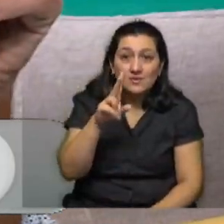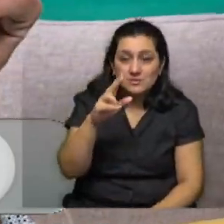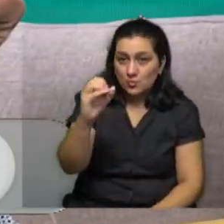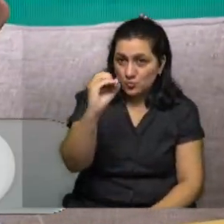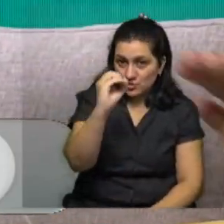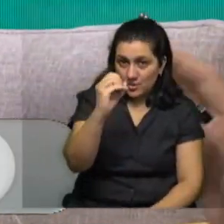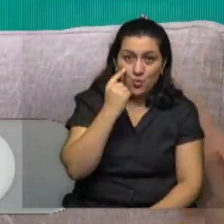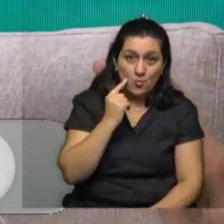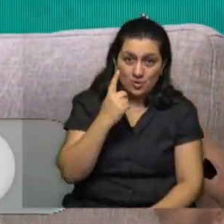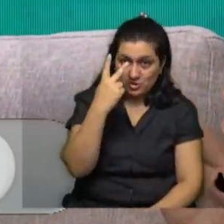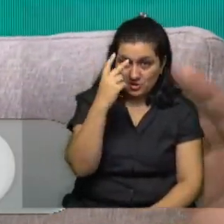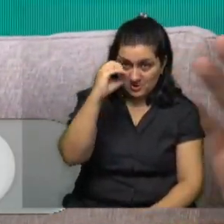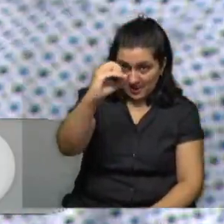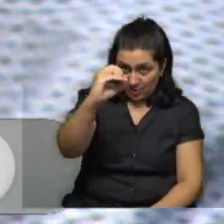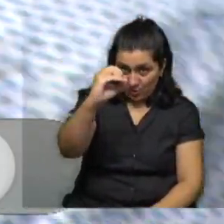Ven un cero allí.